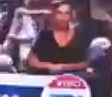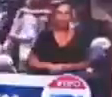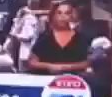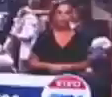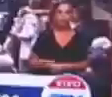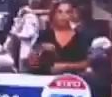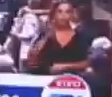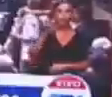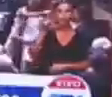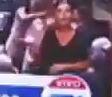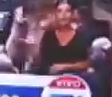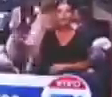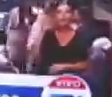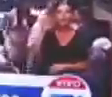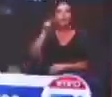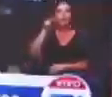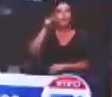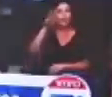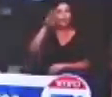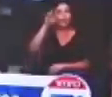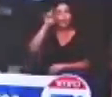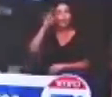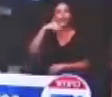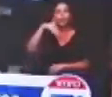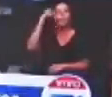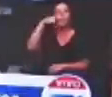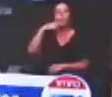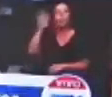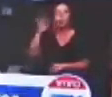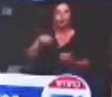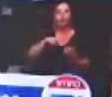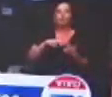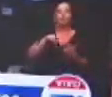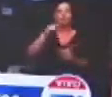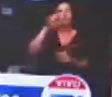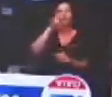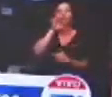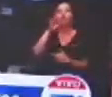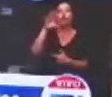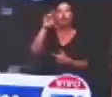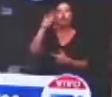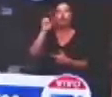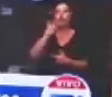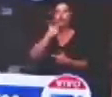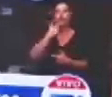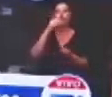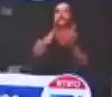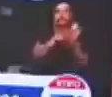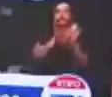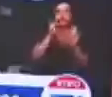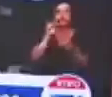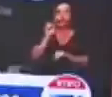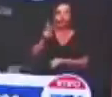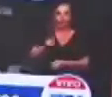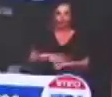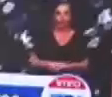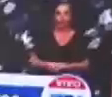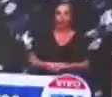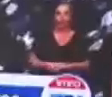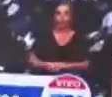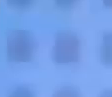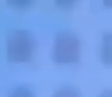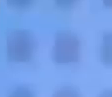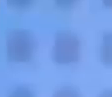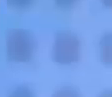Nacional, discutiendo justamente la interna del radicalismo. Dicen que voló un vaso, hay un vaso de vidrio que tiró